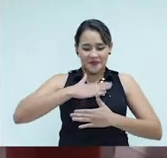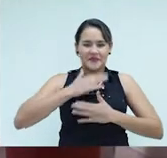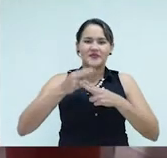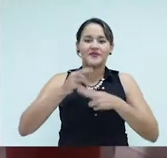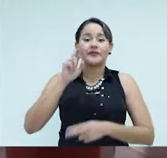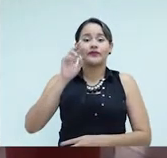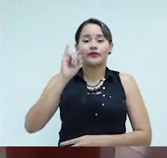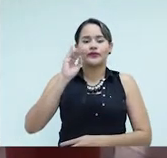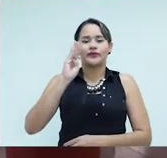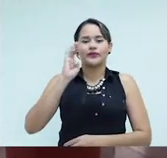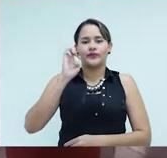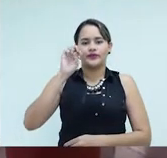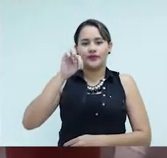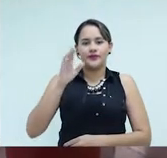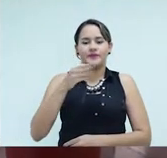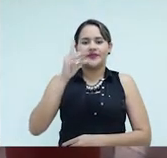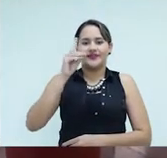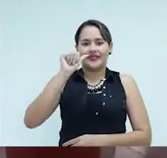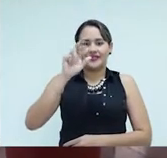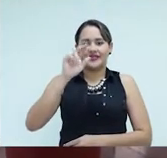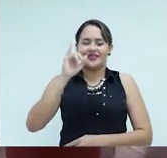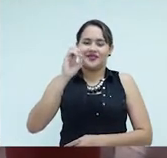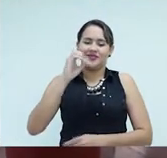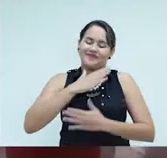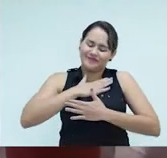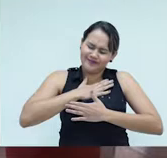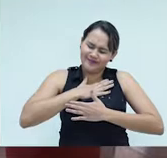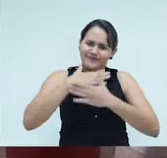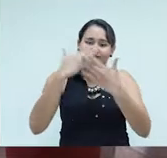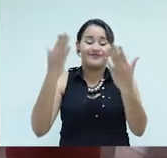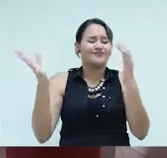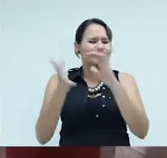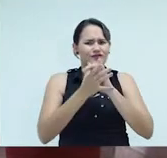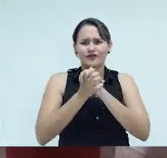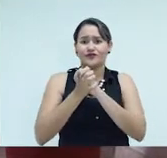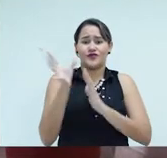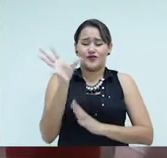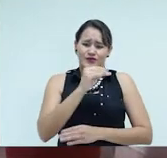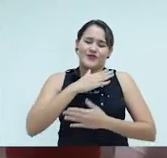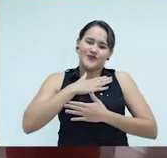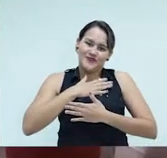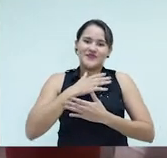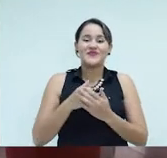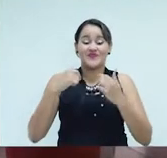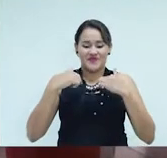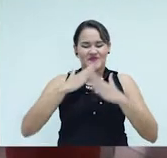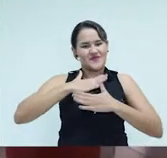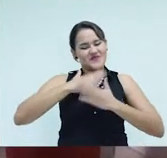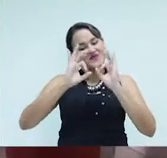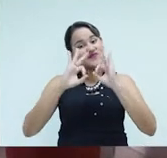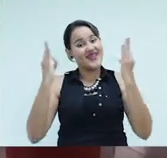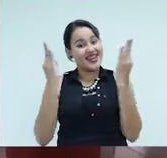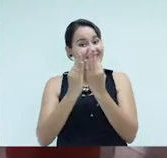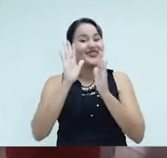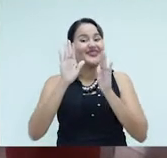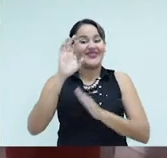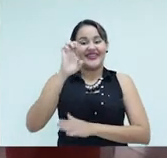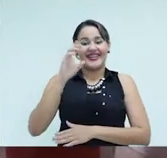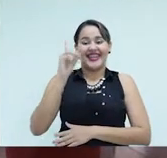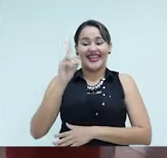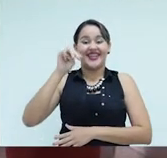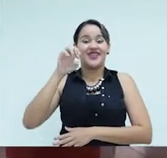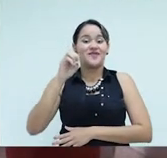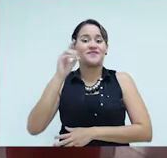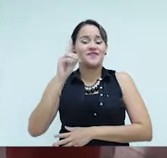Hola, mi nombre es Rubén Darío Muñoz. Quiero enviarles un cordial saludo para toda mi familia de Moodle que se encuentra allá en la convención y